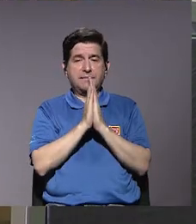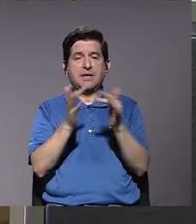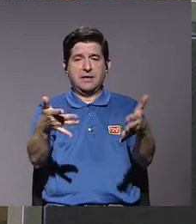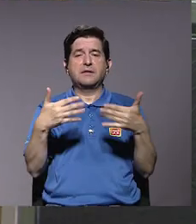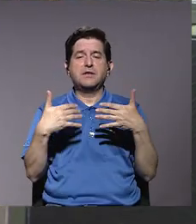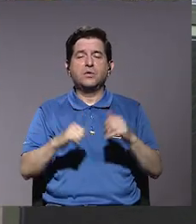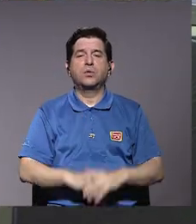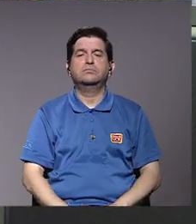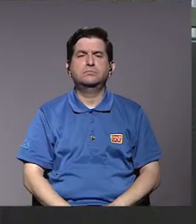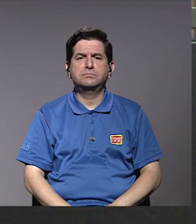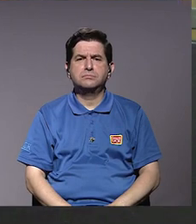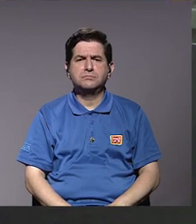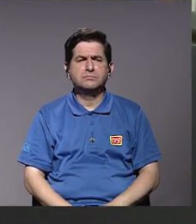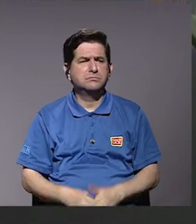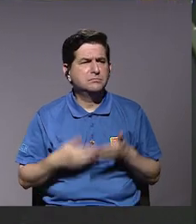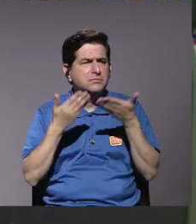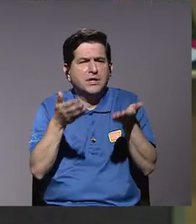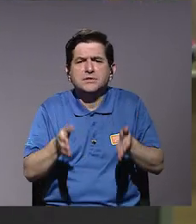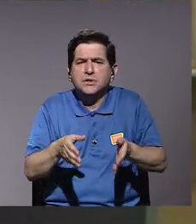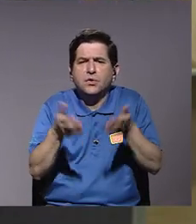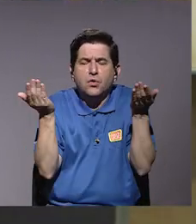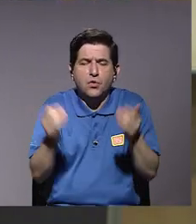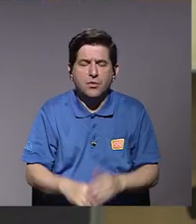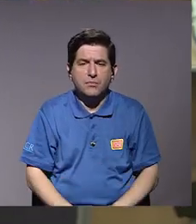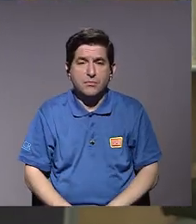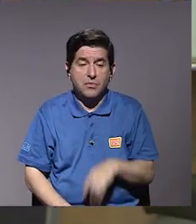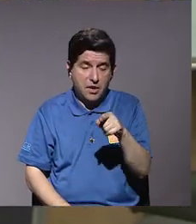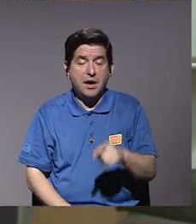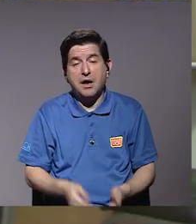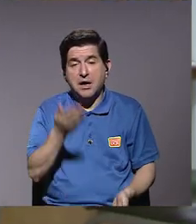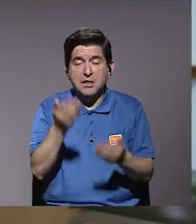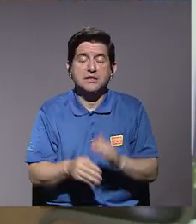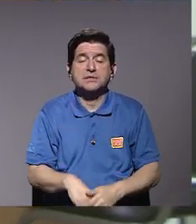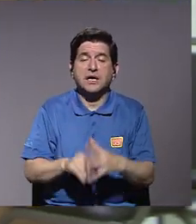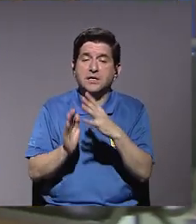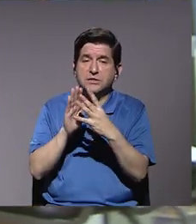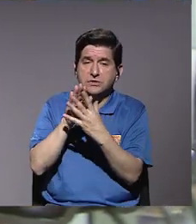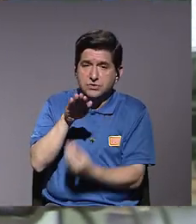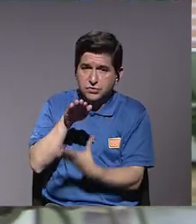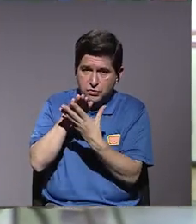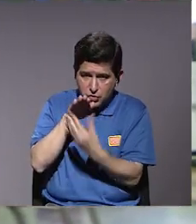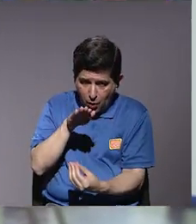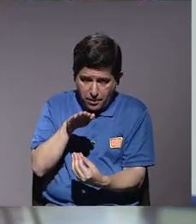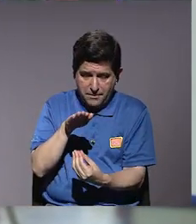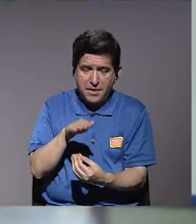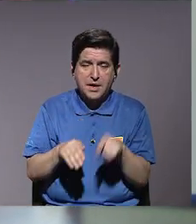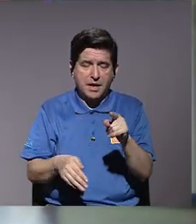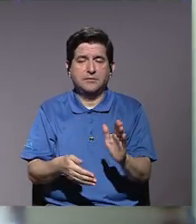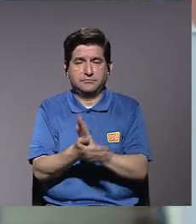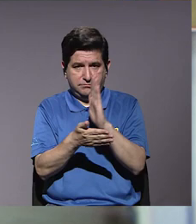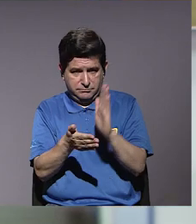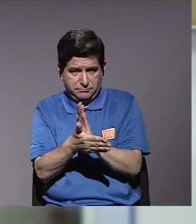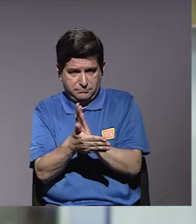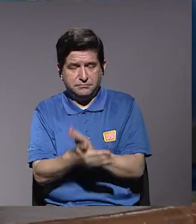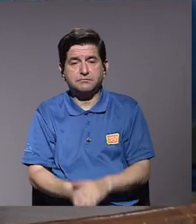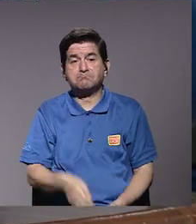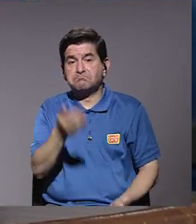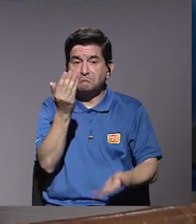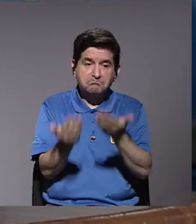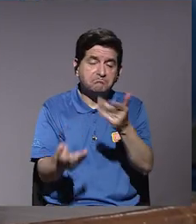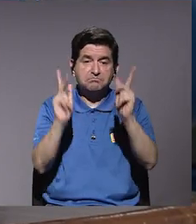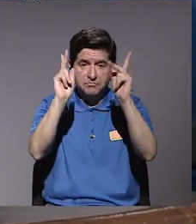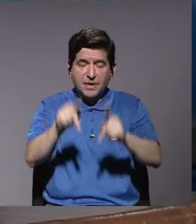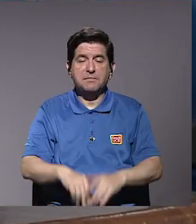derecho a pedir ese expediente. Entonces, ¿cómo se lo pueden dar? Se lo pueden dar mediante un soporte físico, una copia, una fotocopia de ese